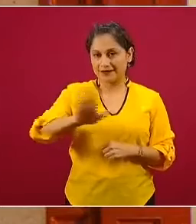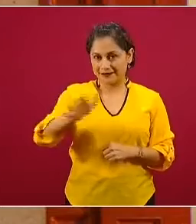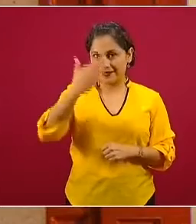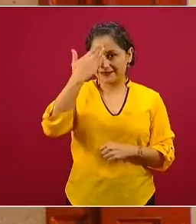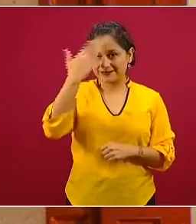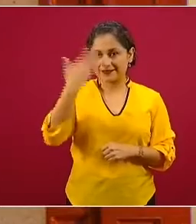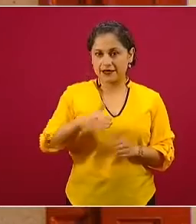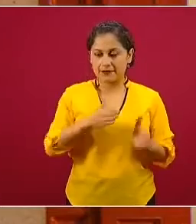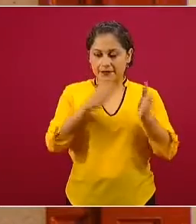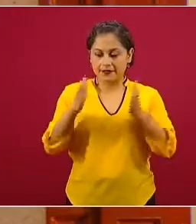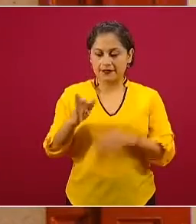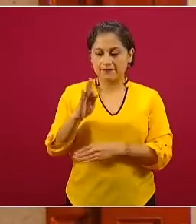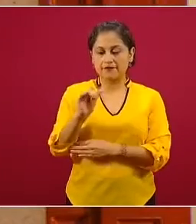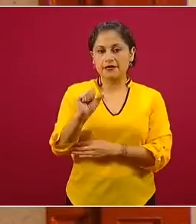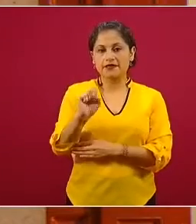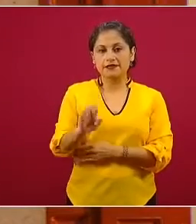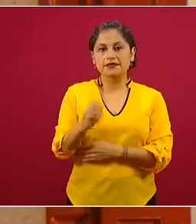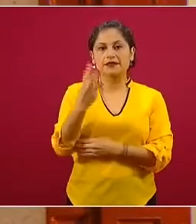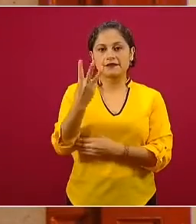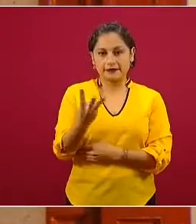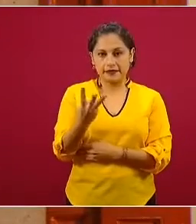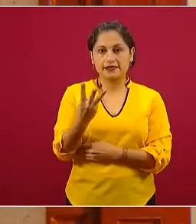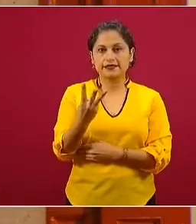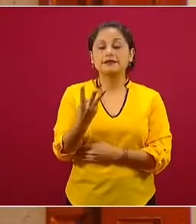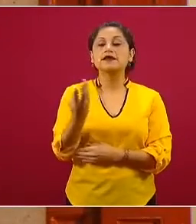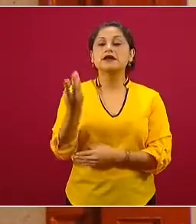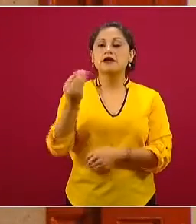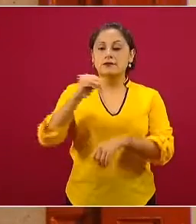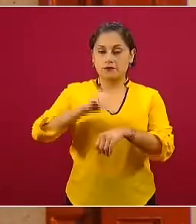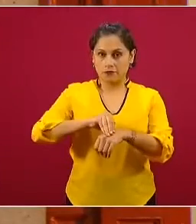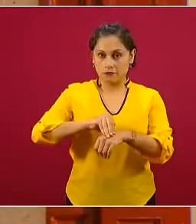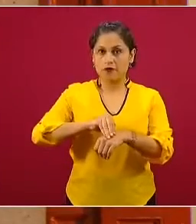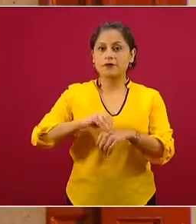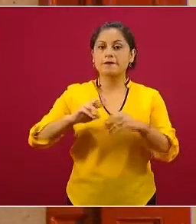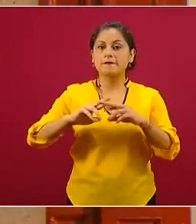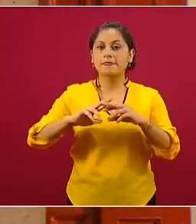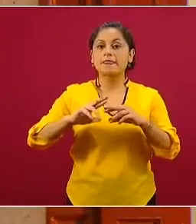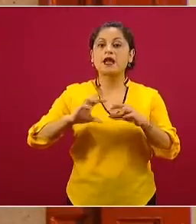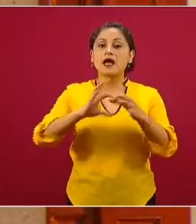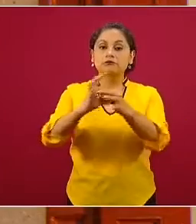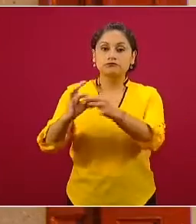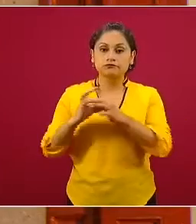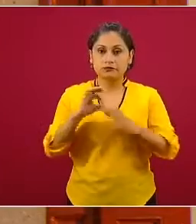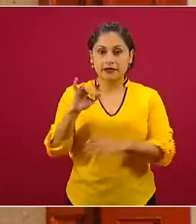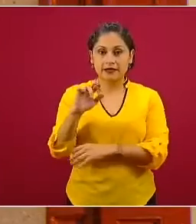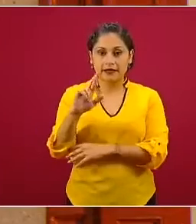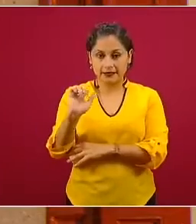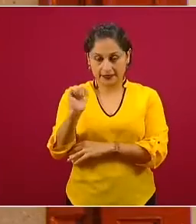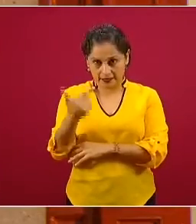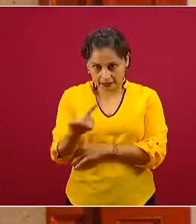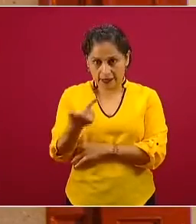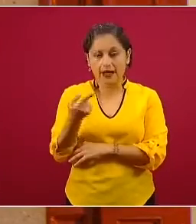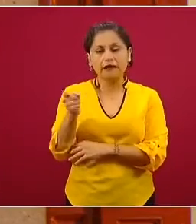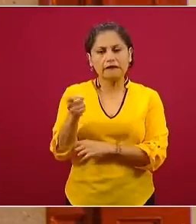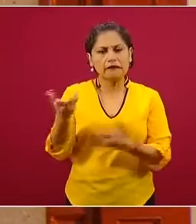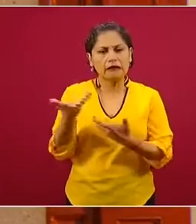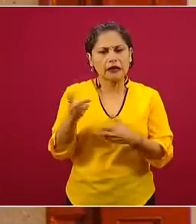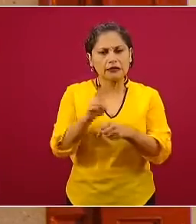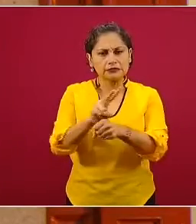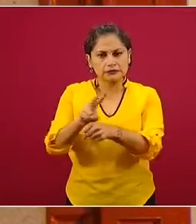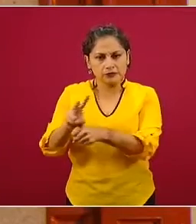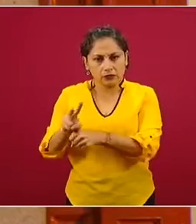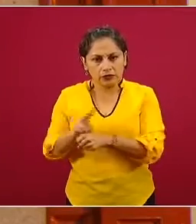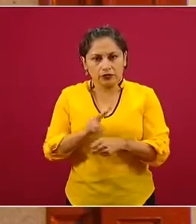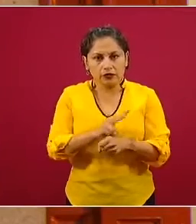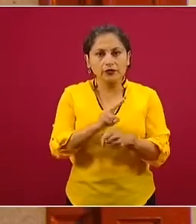IRAG, que es la que hemos estado presentando día con día, que está enfocada precisamente al monitoreo de ocupación y